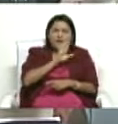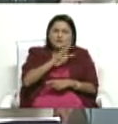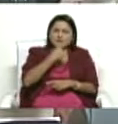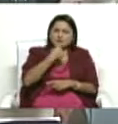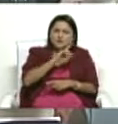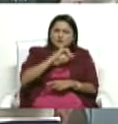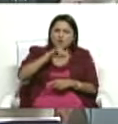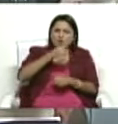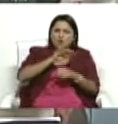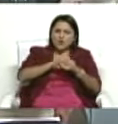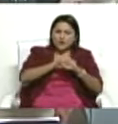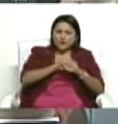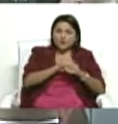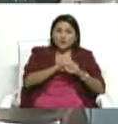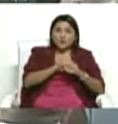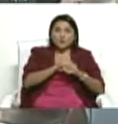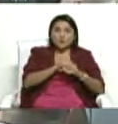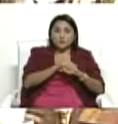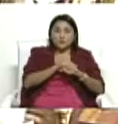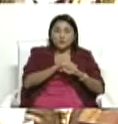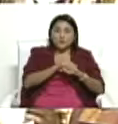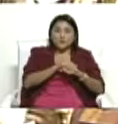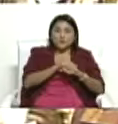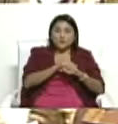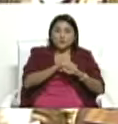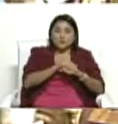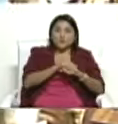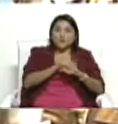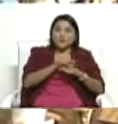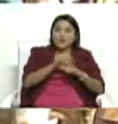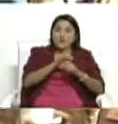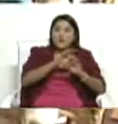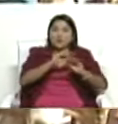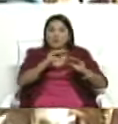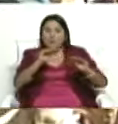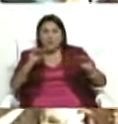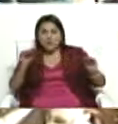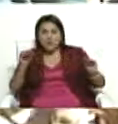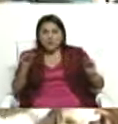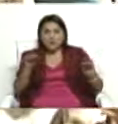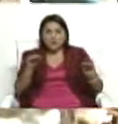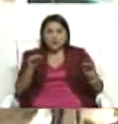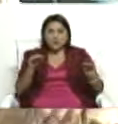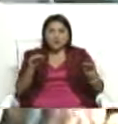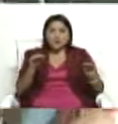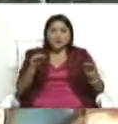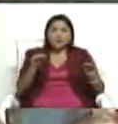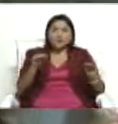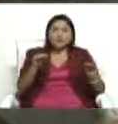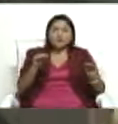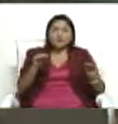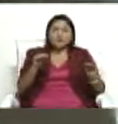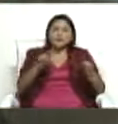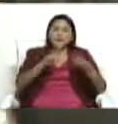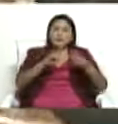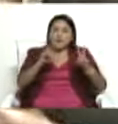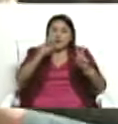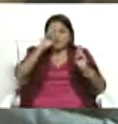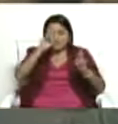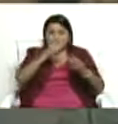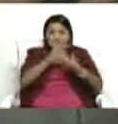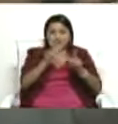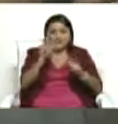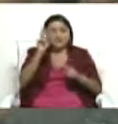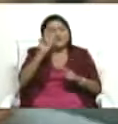que los principios en los que se ha basado esta convocatoria resaltan la paz, el respeto a la soberanía